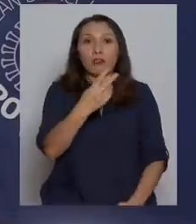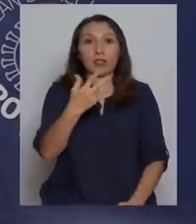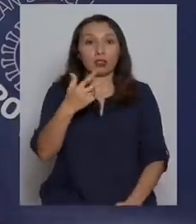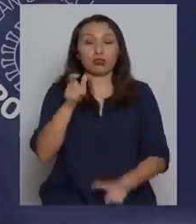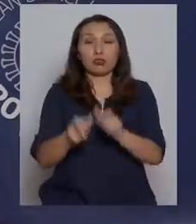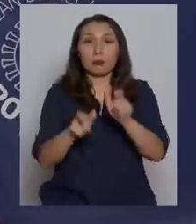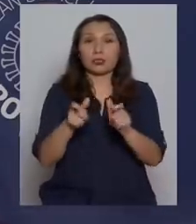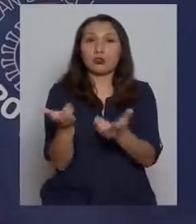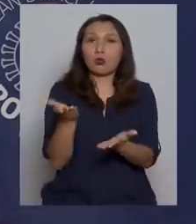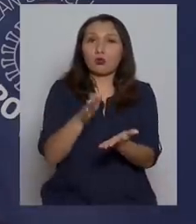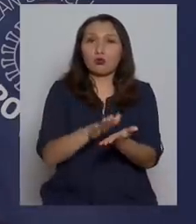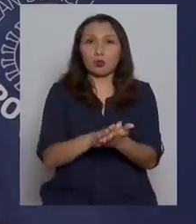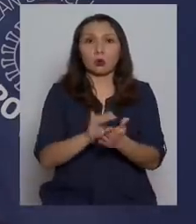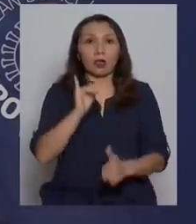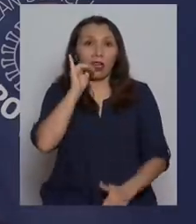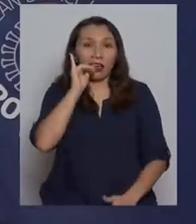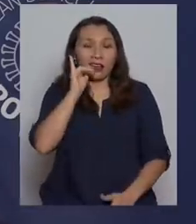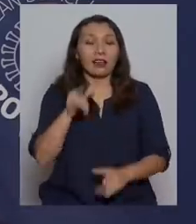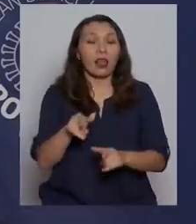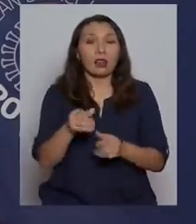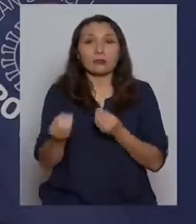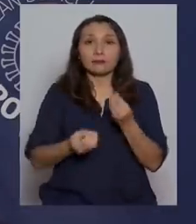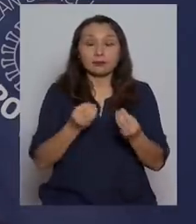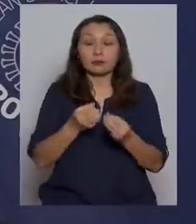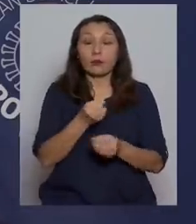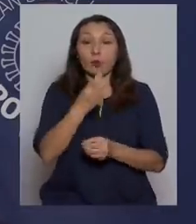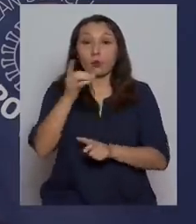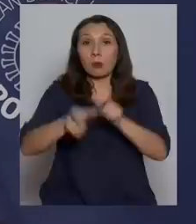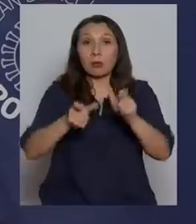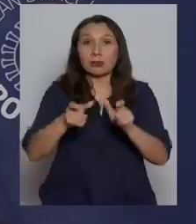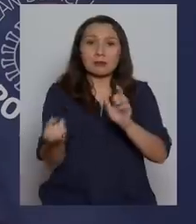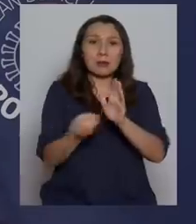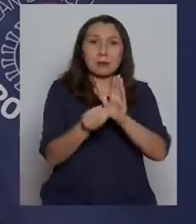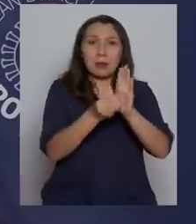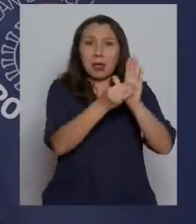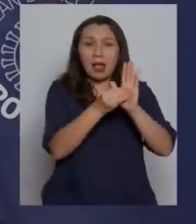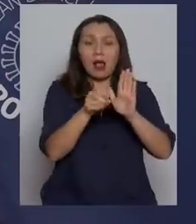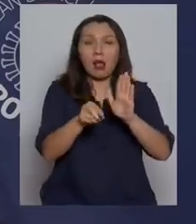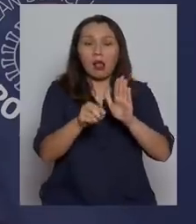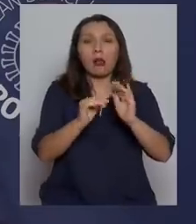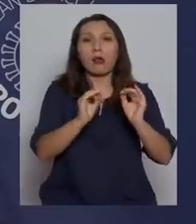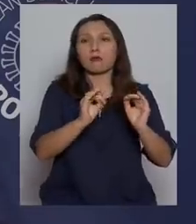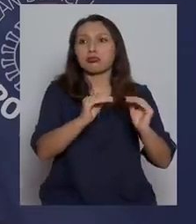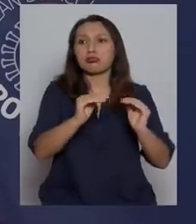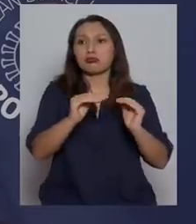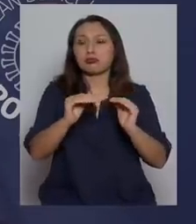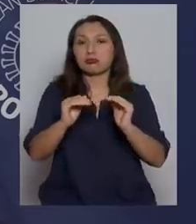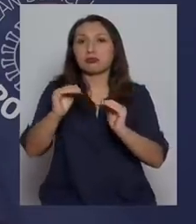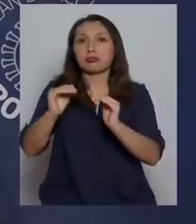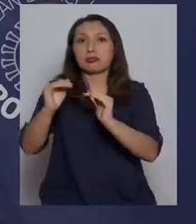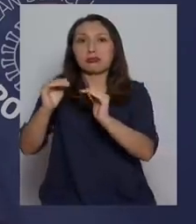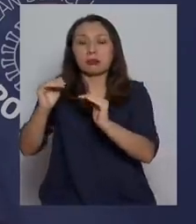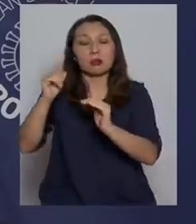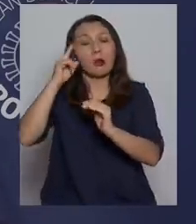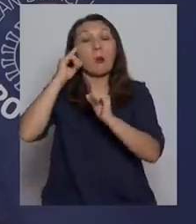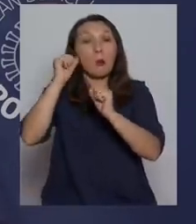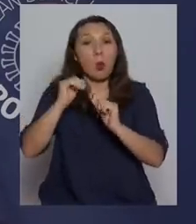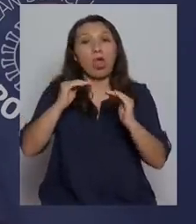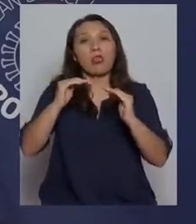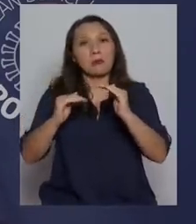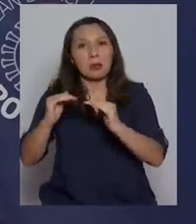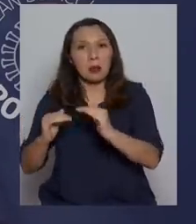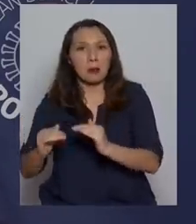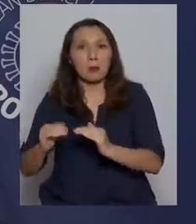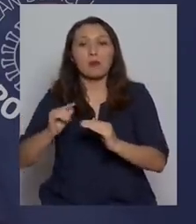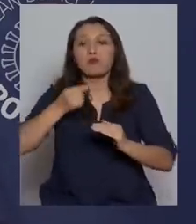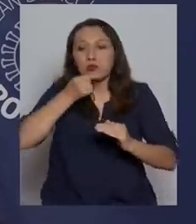12.428 fallecidos en Italia, en que el número de casos nuevos ha empezado a estabilizarse y podría bajar en los